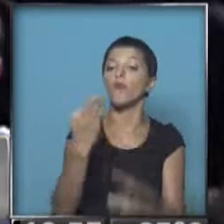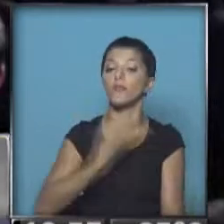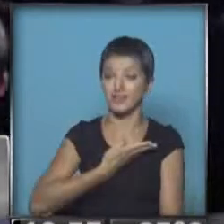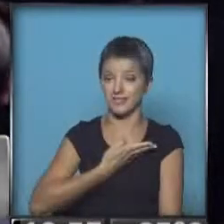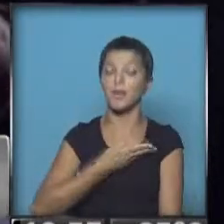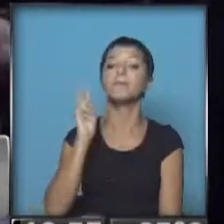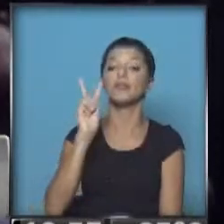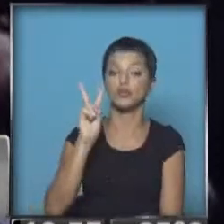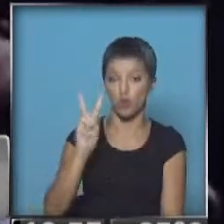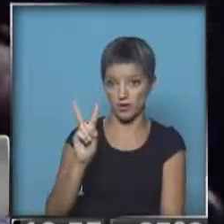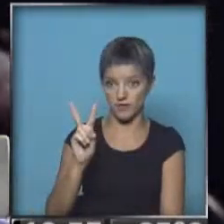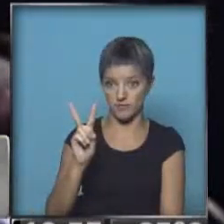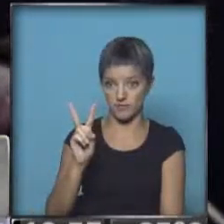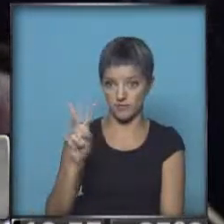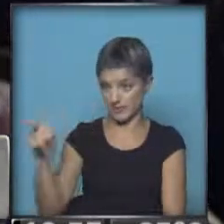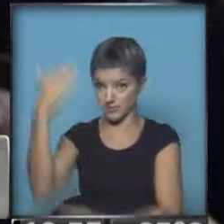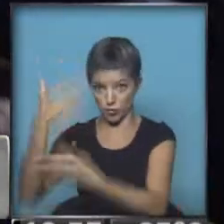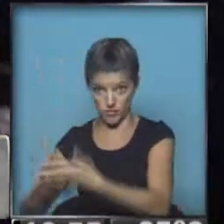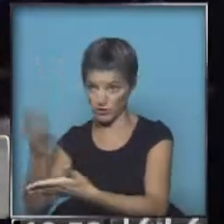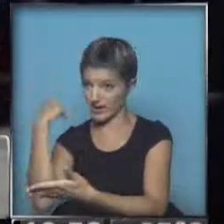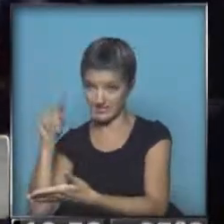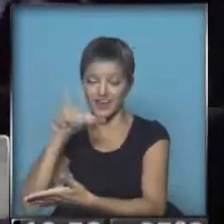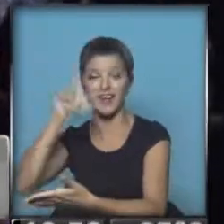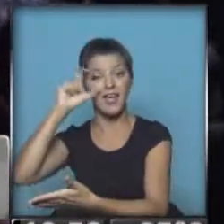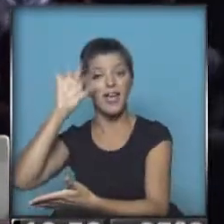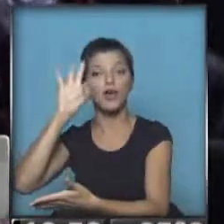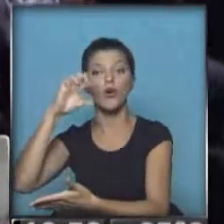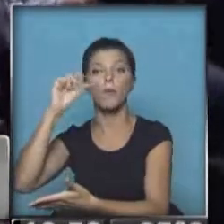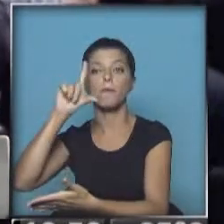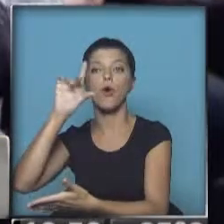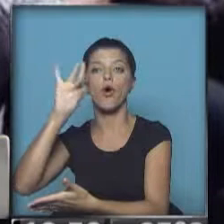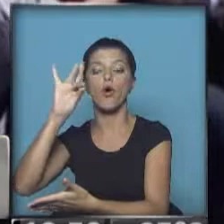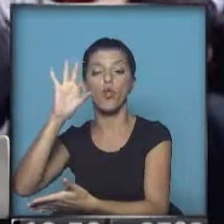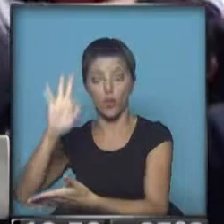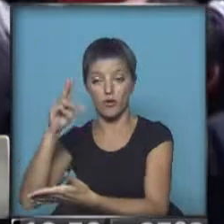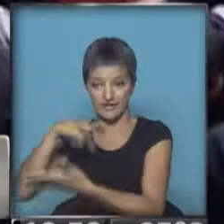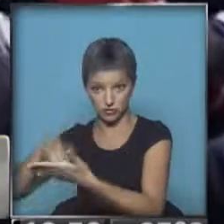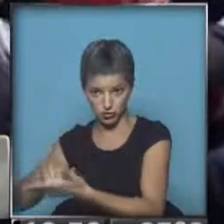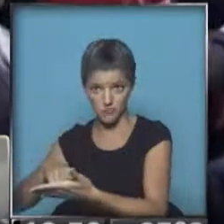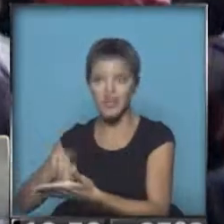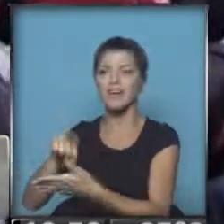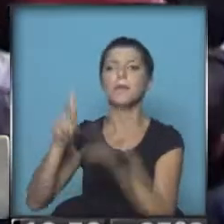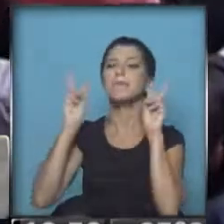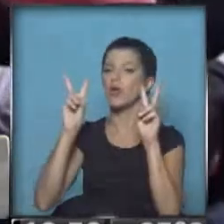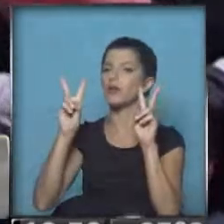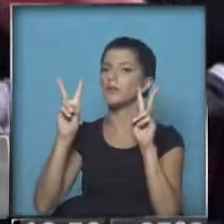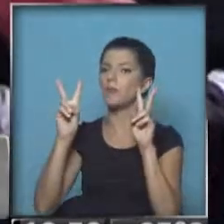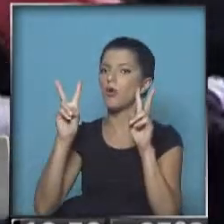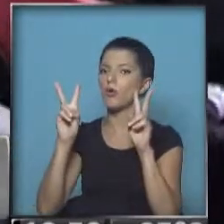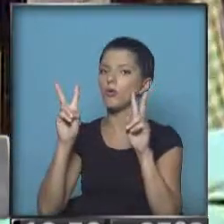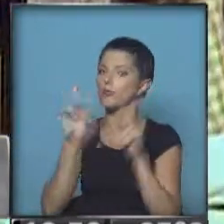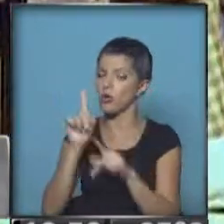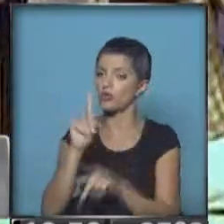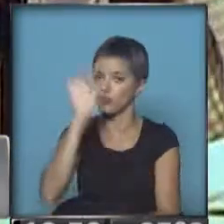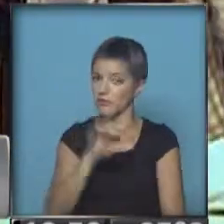mención este documento que acaba de leer Leopoldo, no es el peronismo, es el peronismo más un